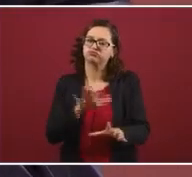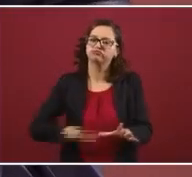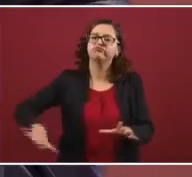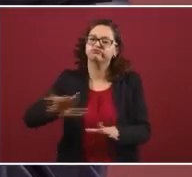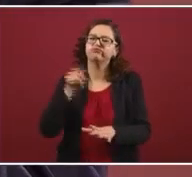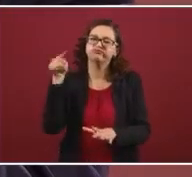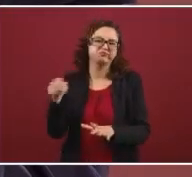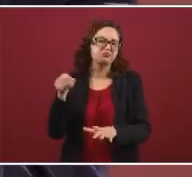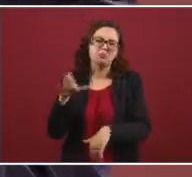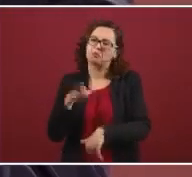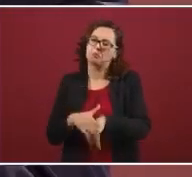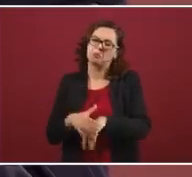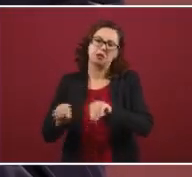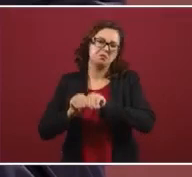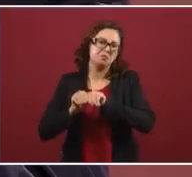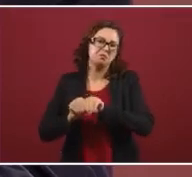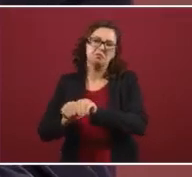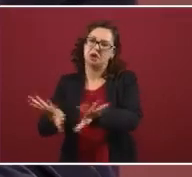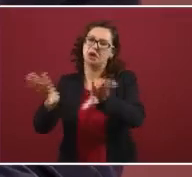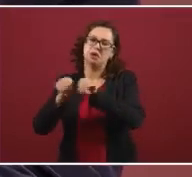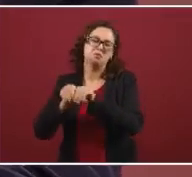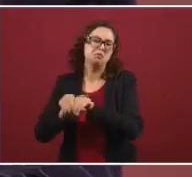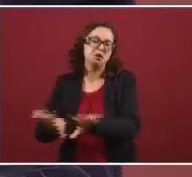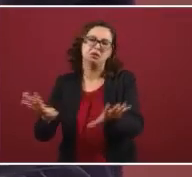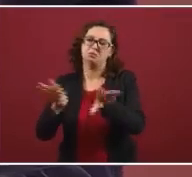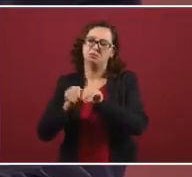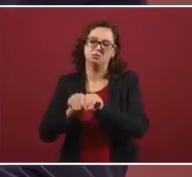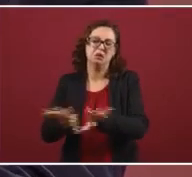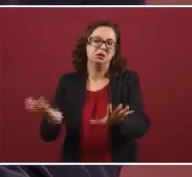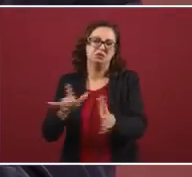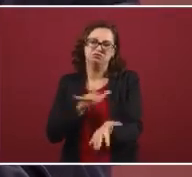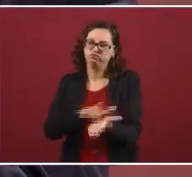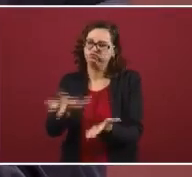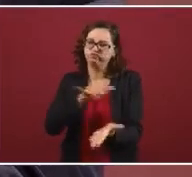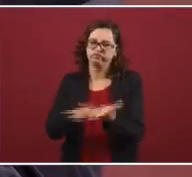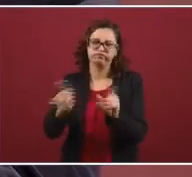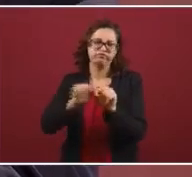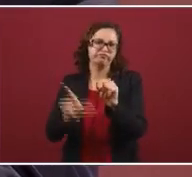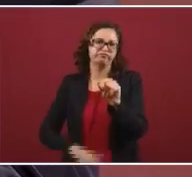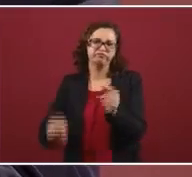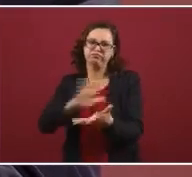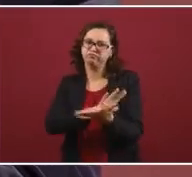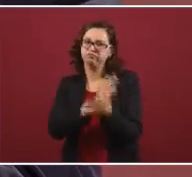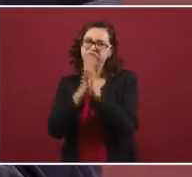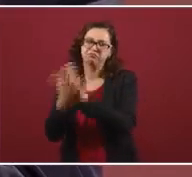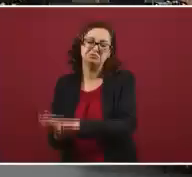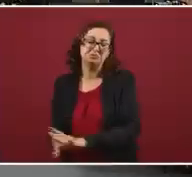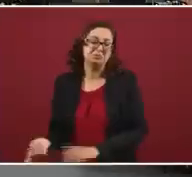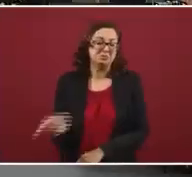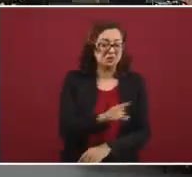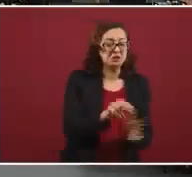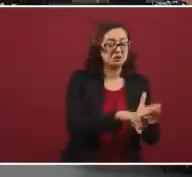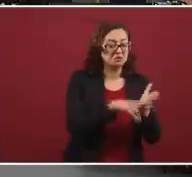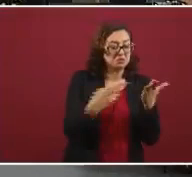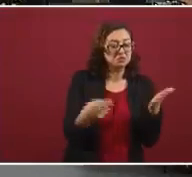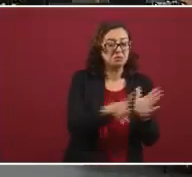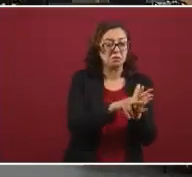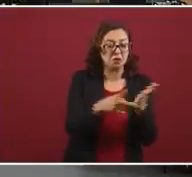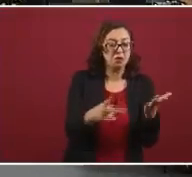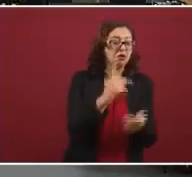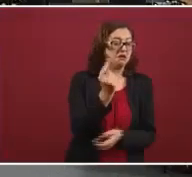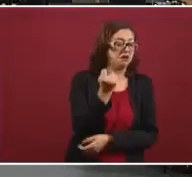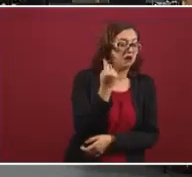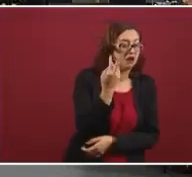las revistas o los periódicos o la radio